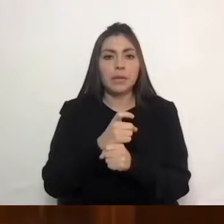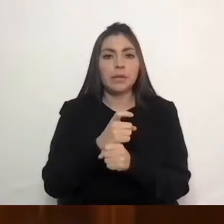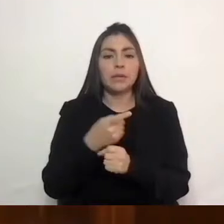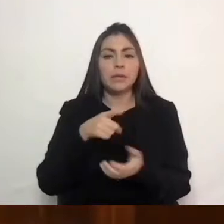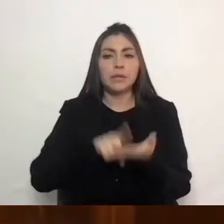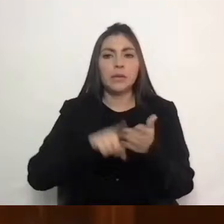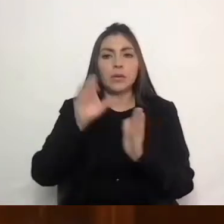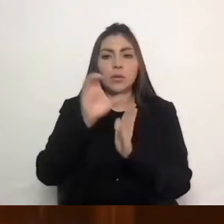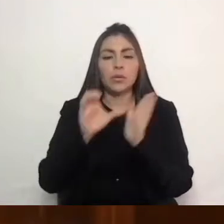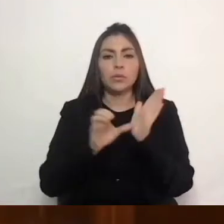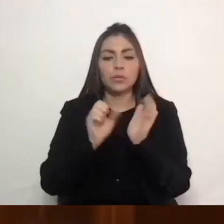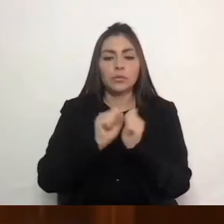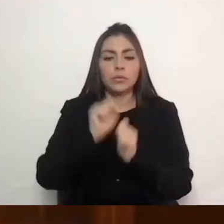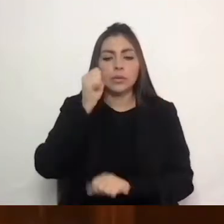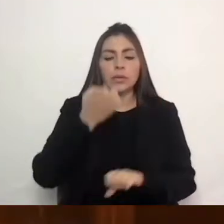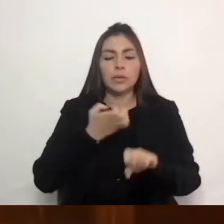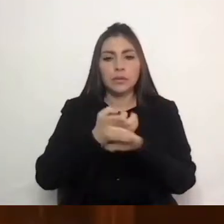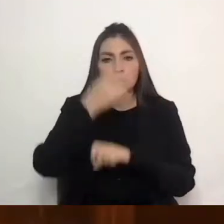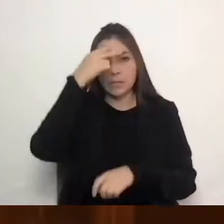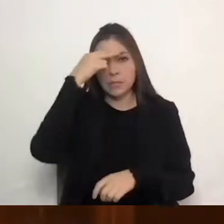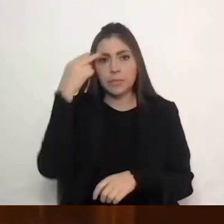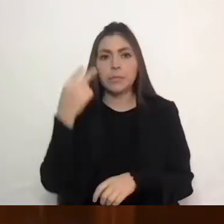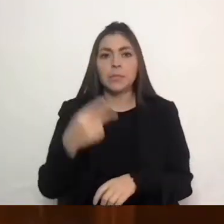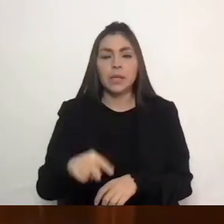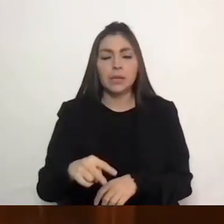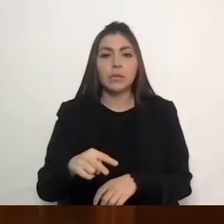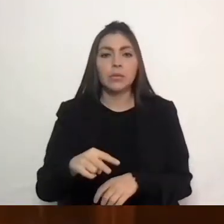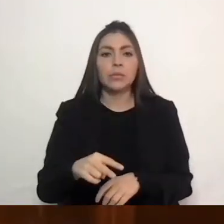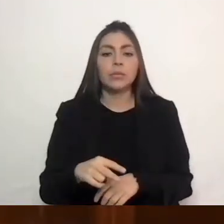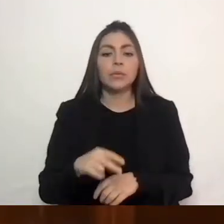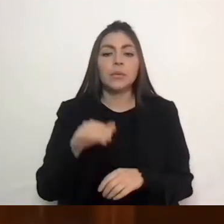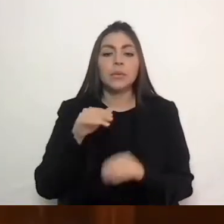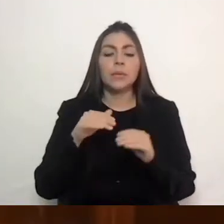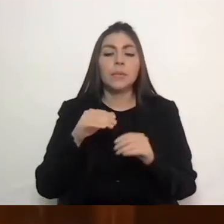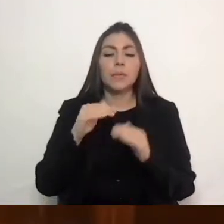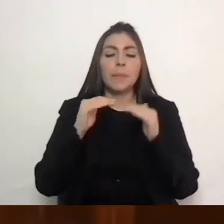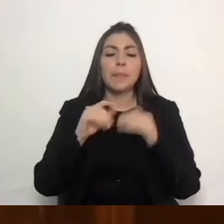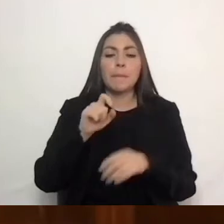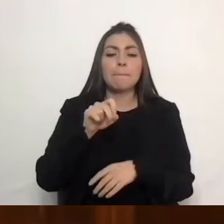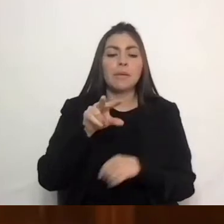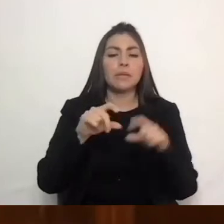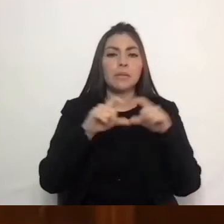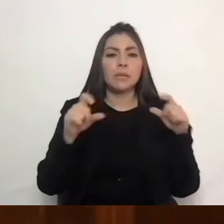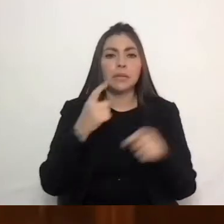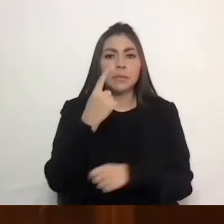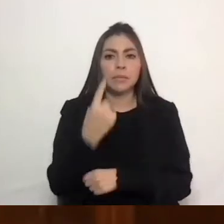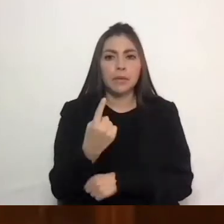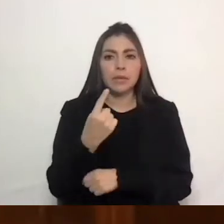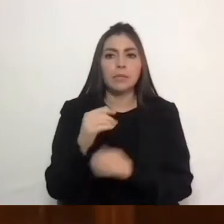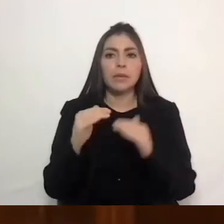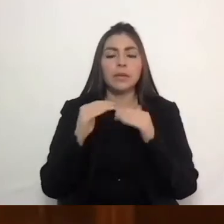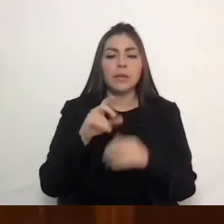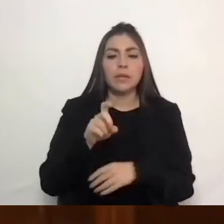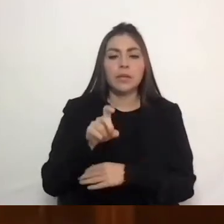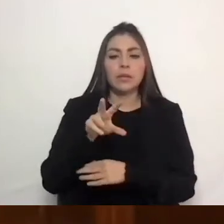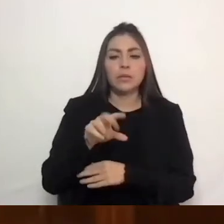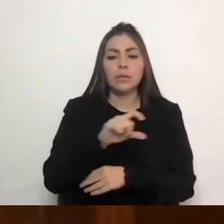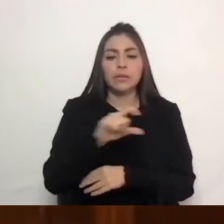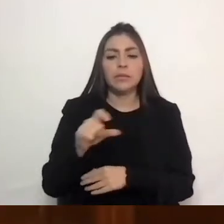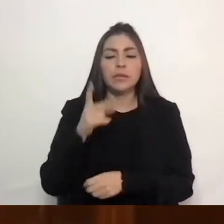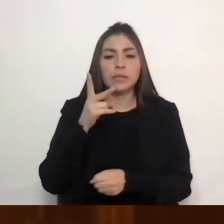Constitución Política del Estado Libre y Soberano de México, 28 fracción primera, 38 fracción